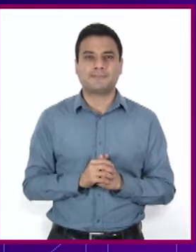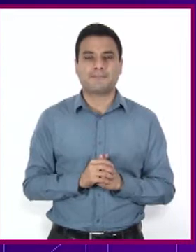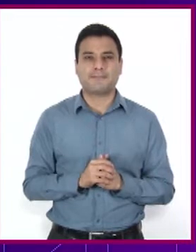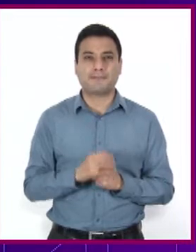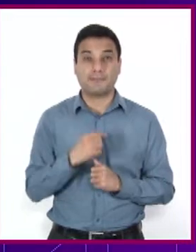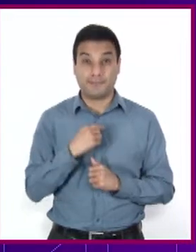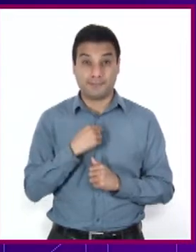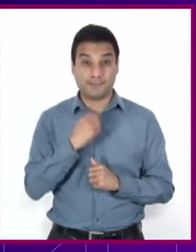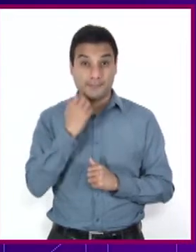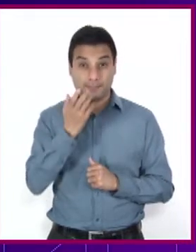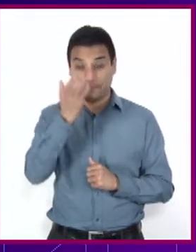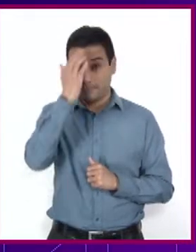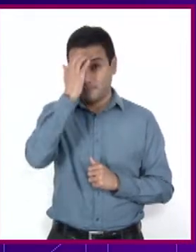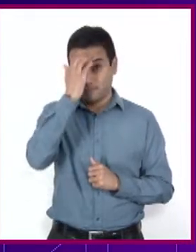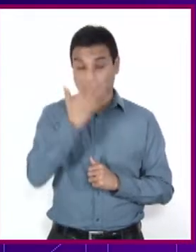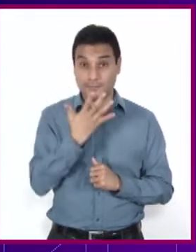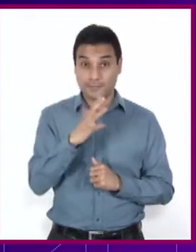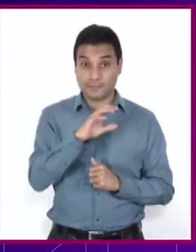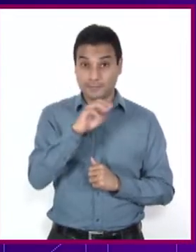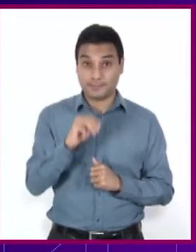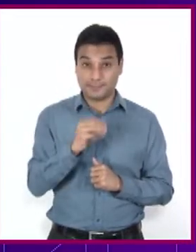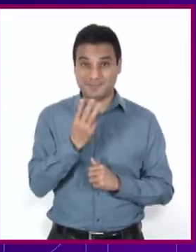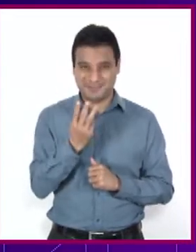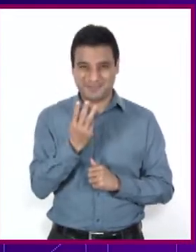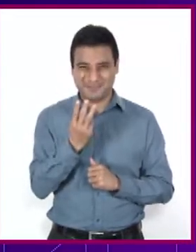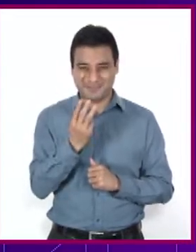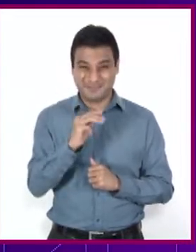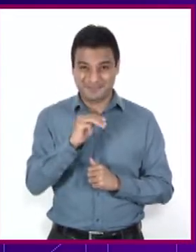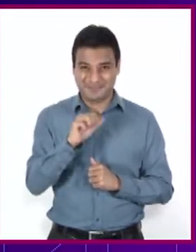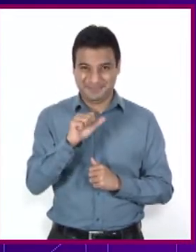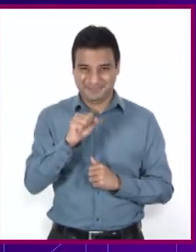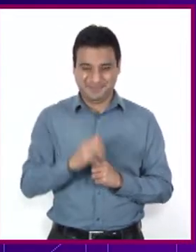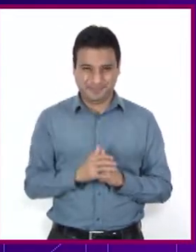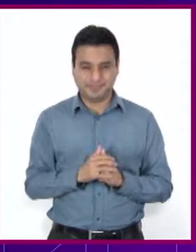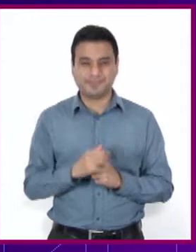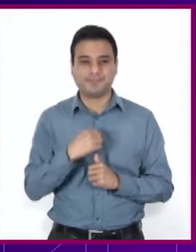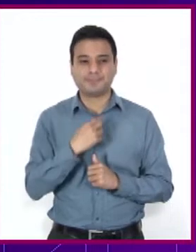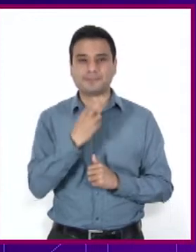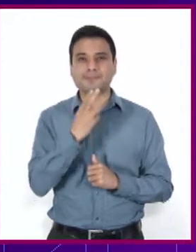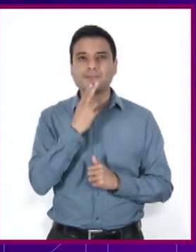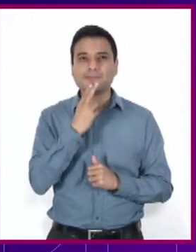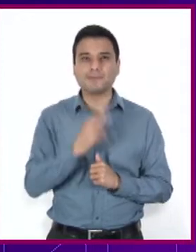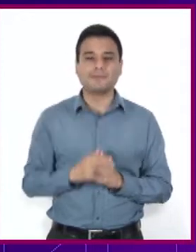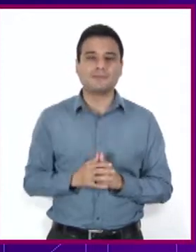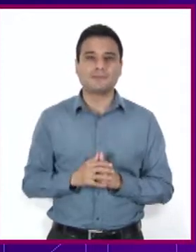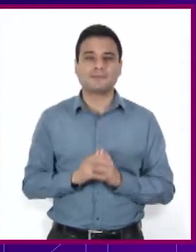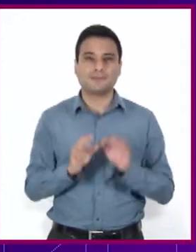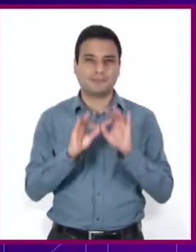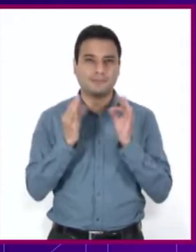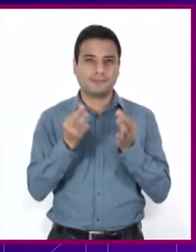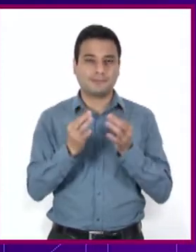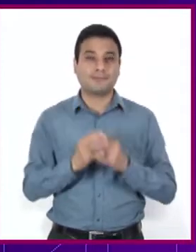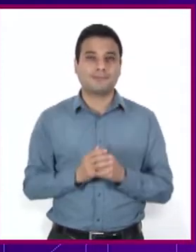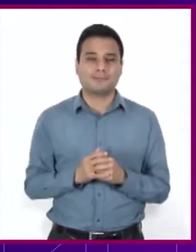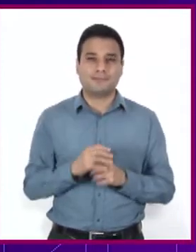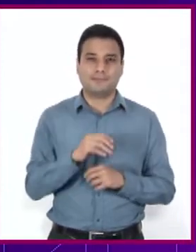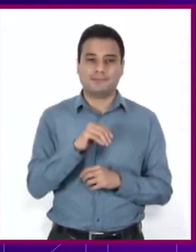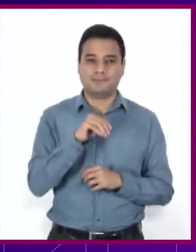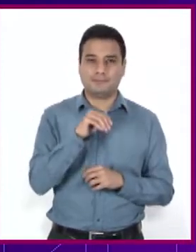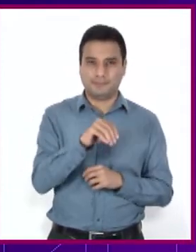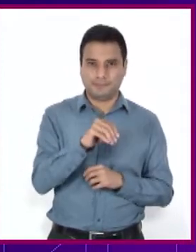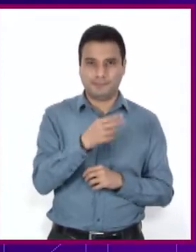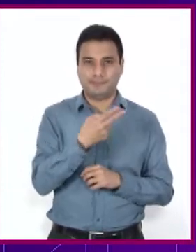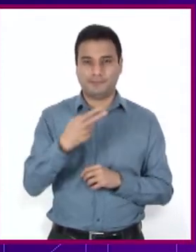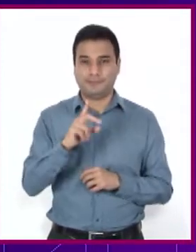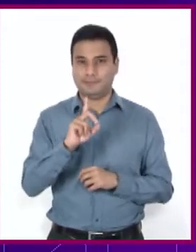queremos encontrar la masa de 10 centímetros cúbicos de aluminio, podemos utilizar la fórmula de la masa, que es igual a la densidad por